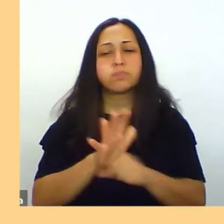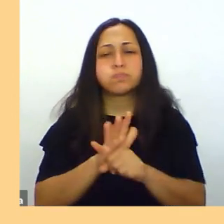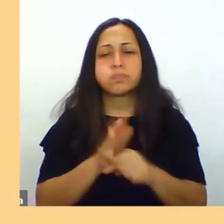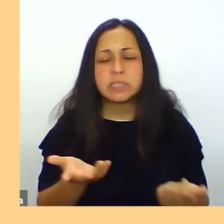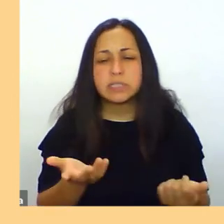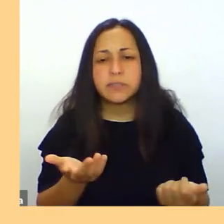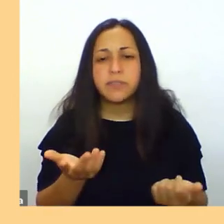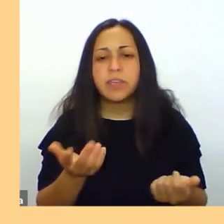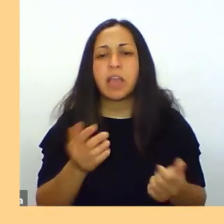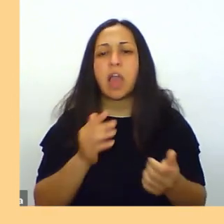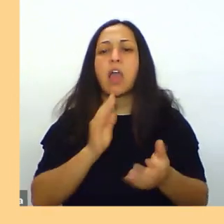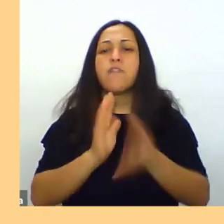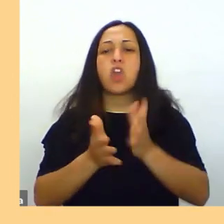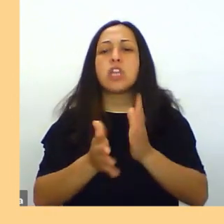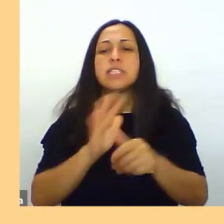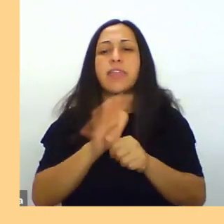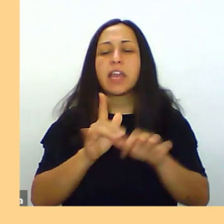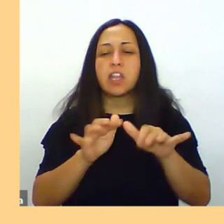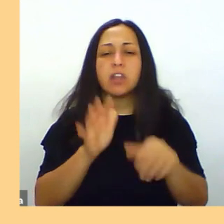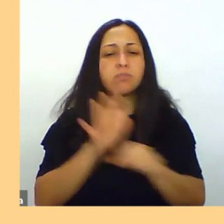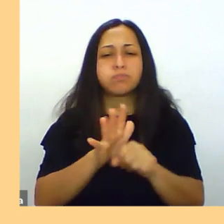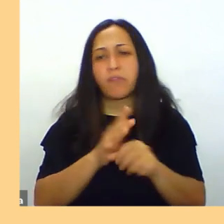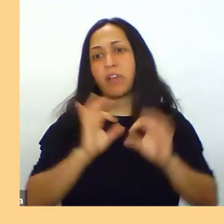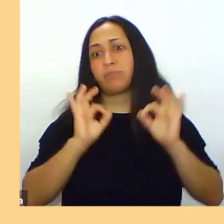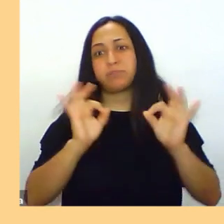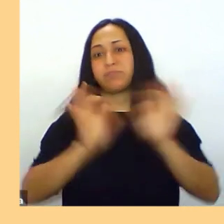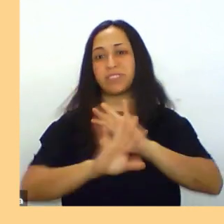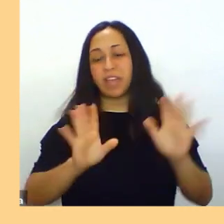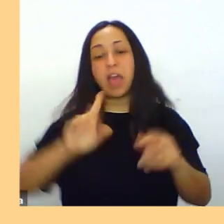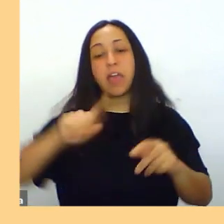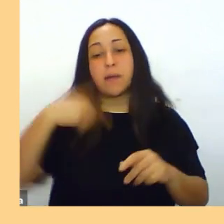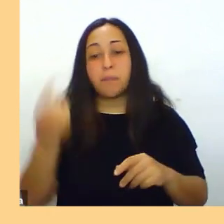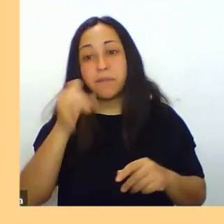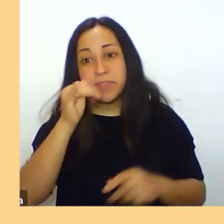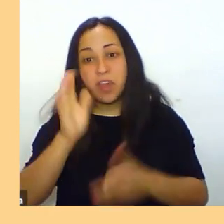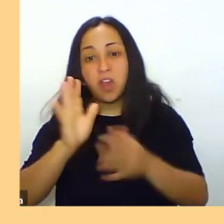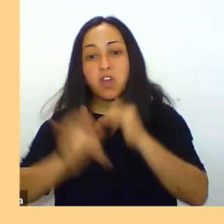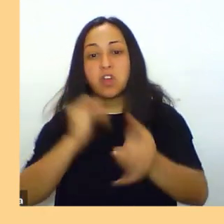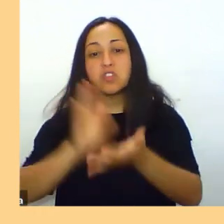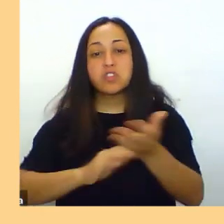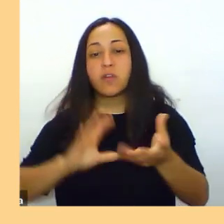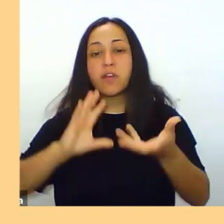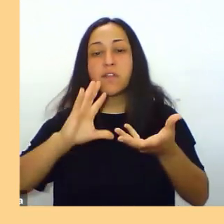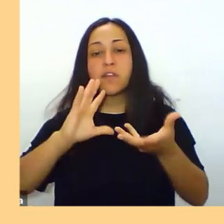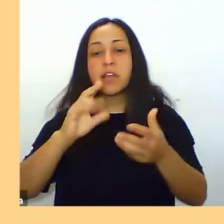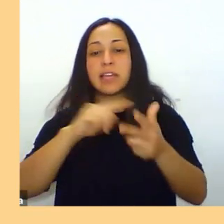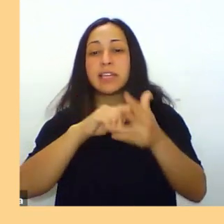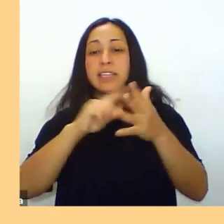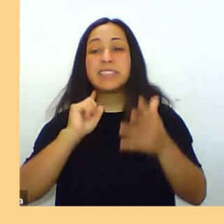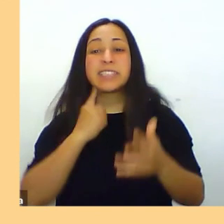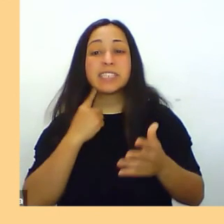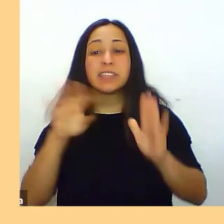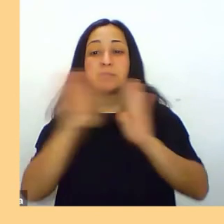la violencia de género en línea. Y en el siguiente video vamos a hablar un poquito acerca de cuáles son las 13 formas